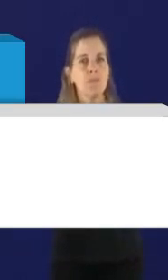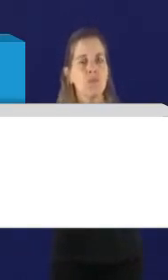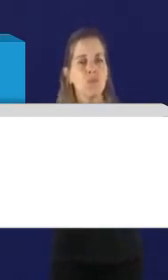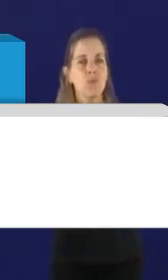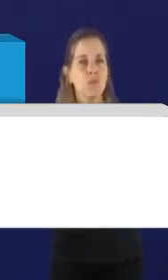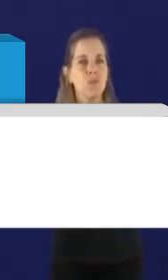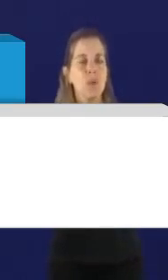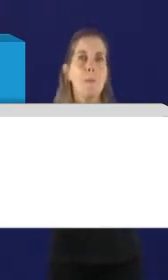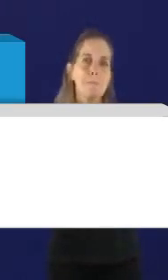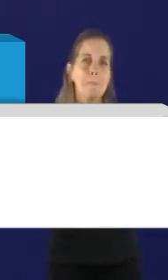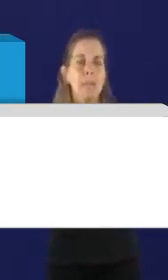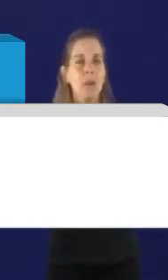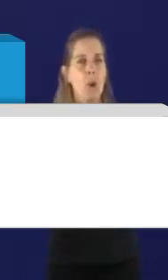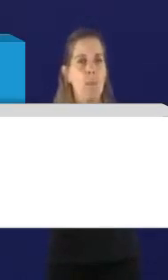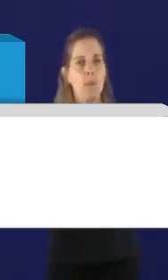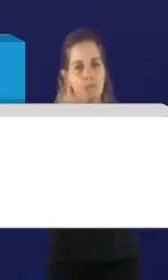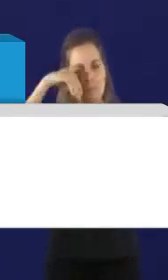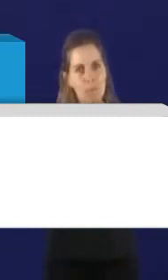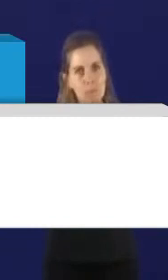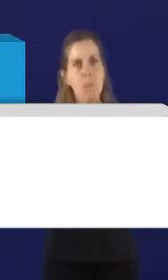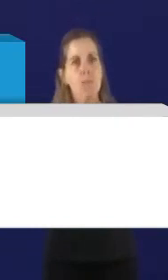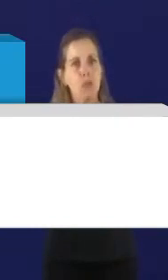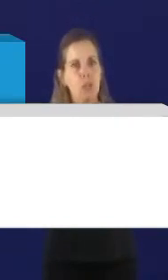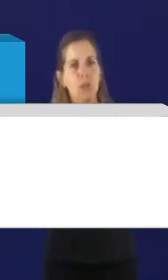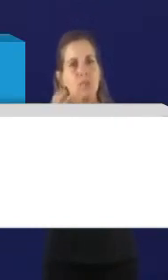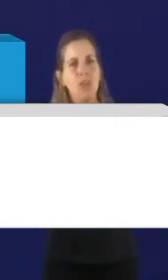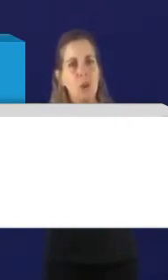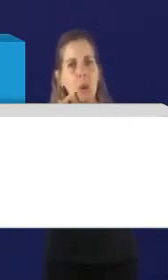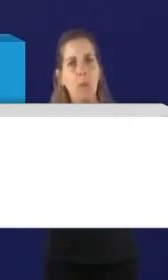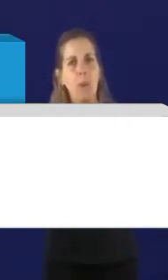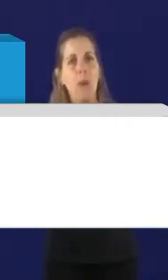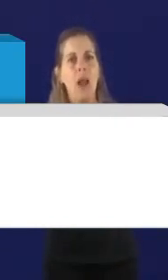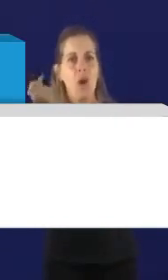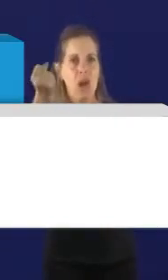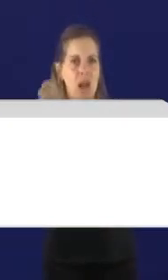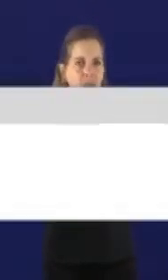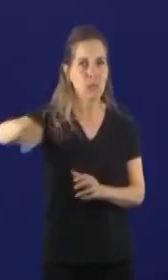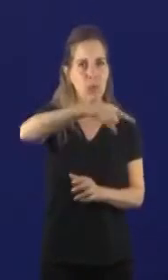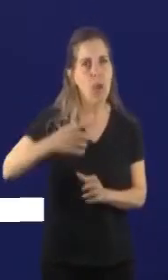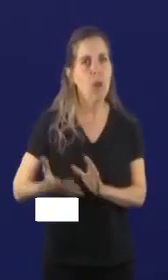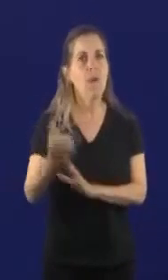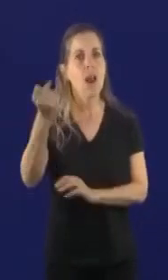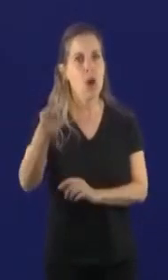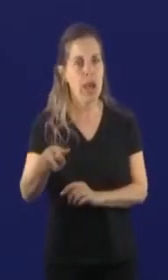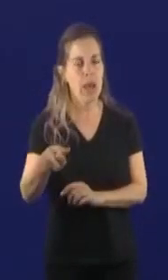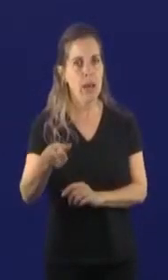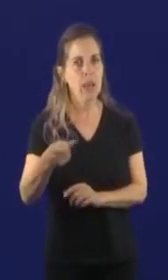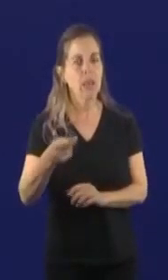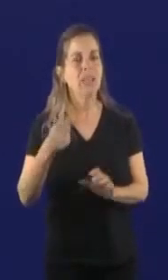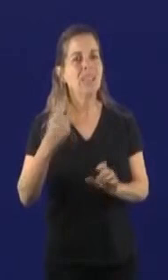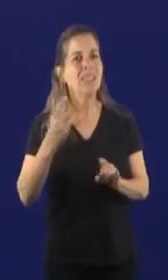de una persona optimista. Lo vamos a lograr. Lo vamos a lograr siempre con la verdad.